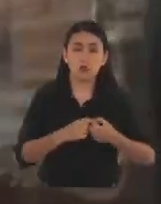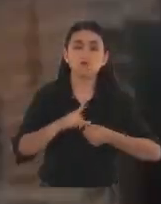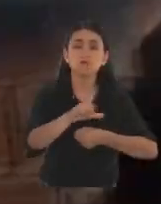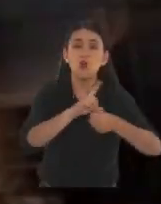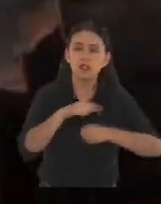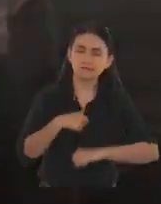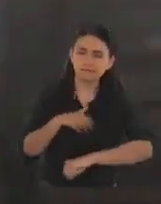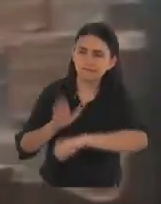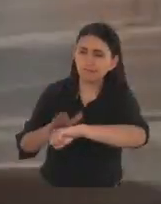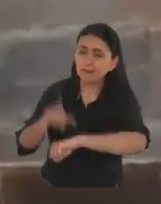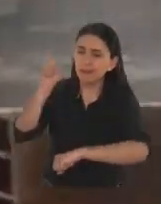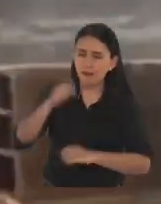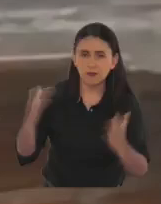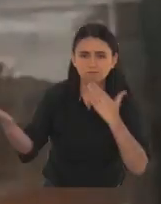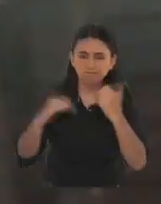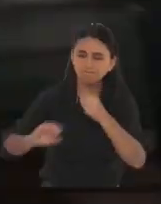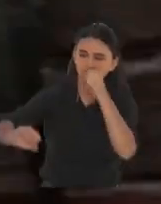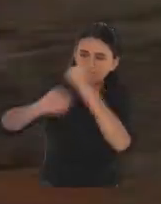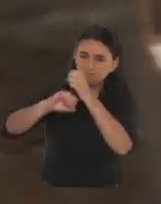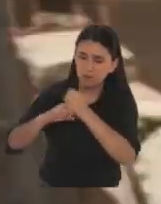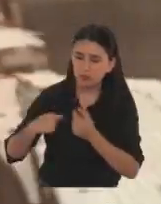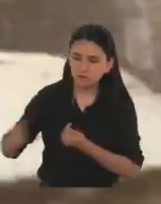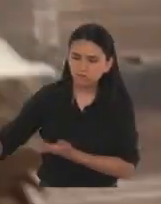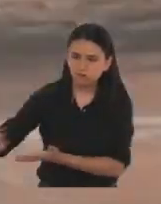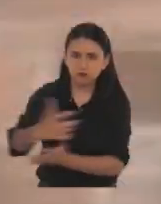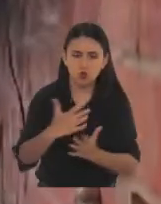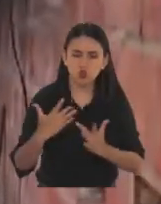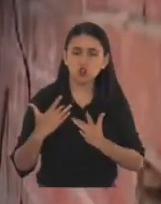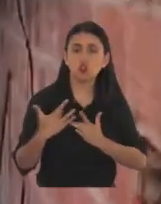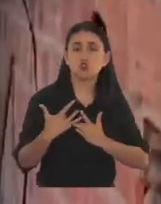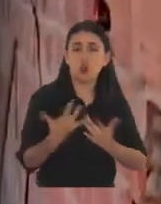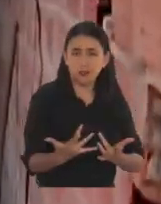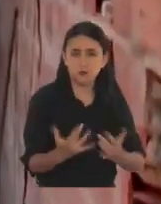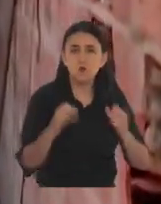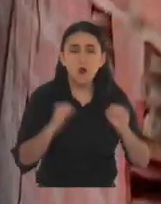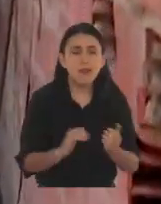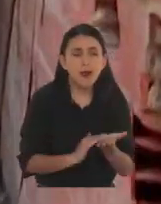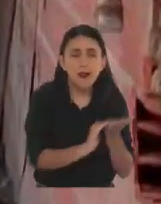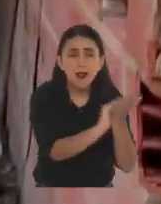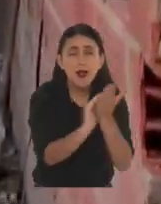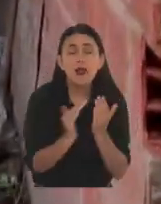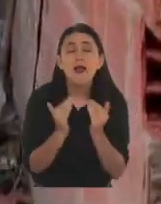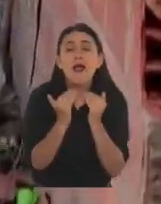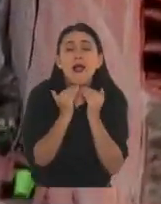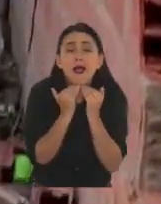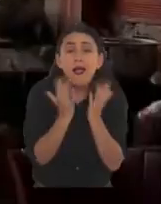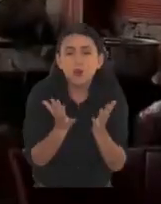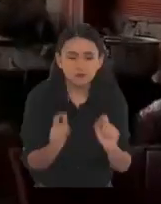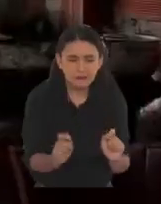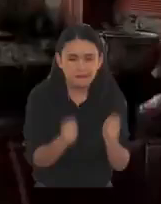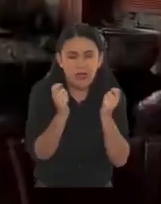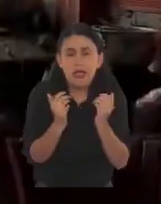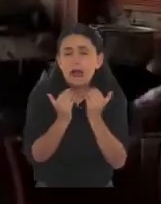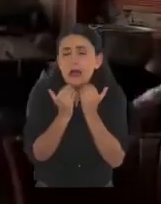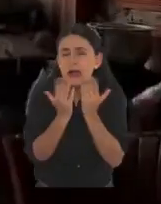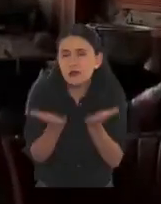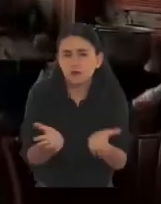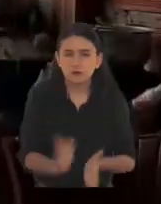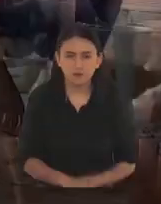la que esperan recaudar ayudas para que la familia Beltrán recupere tan solo un poco de lo perdido durante esta